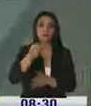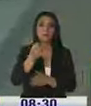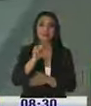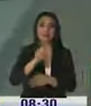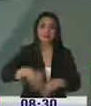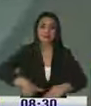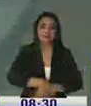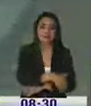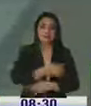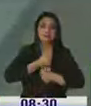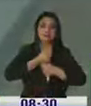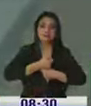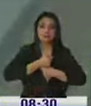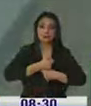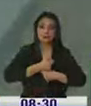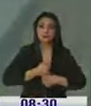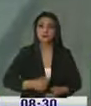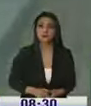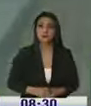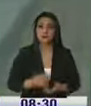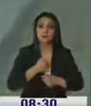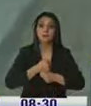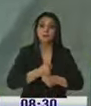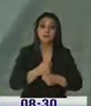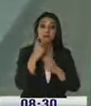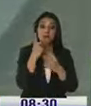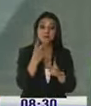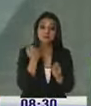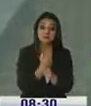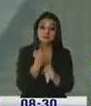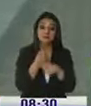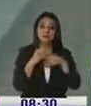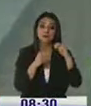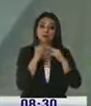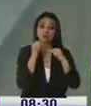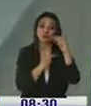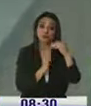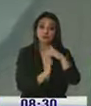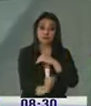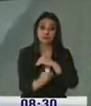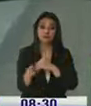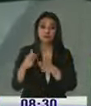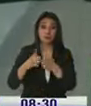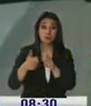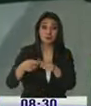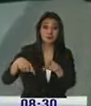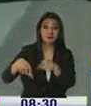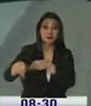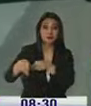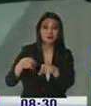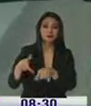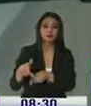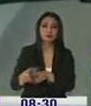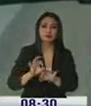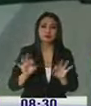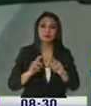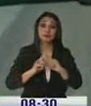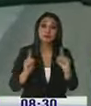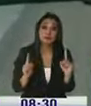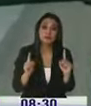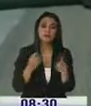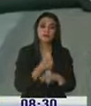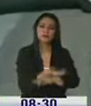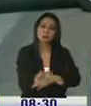y Amazonas. Vemos que estos trabajos que se están realizando no van a causar un mayor problema al tránsito vehicular, sin embargo, nosotros